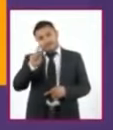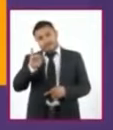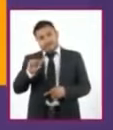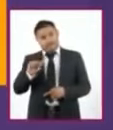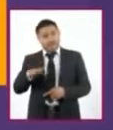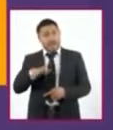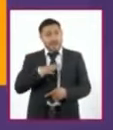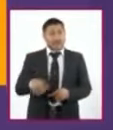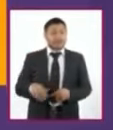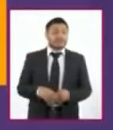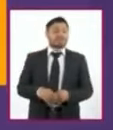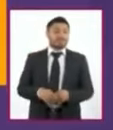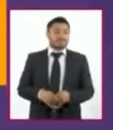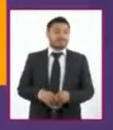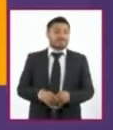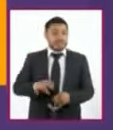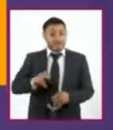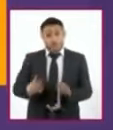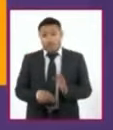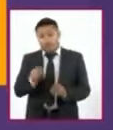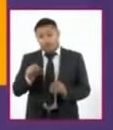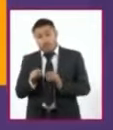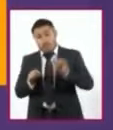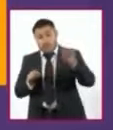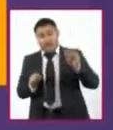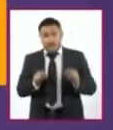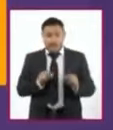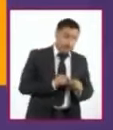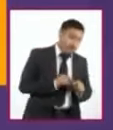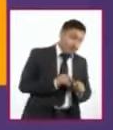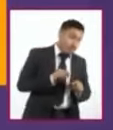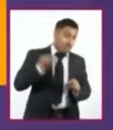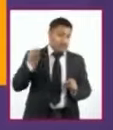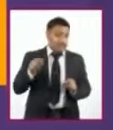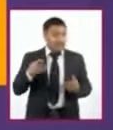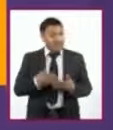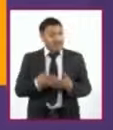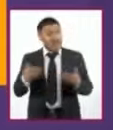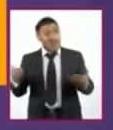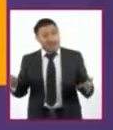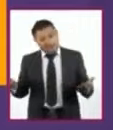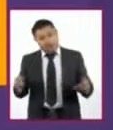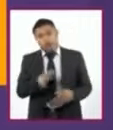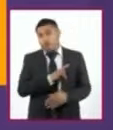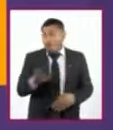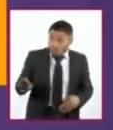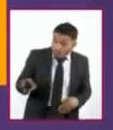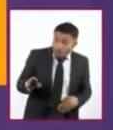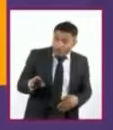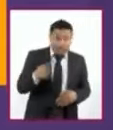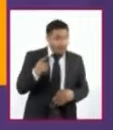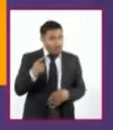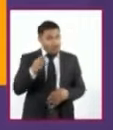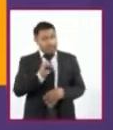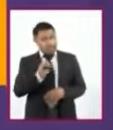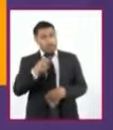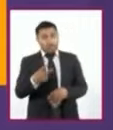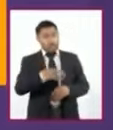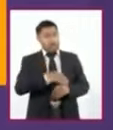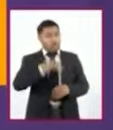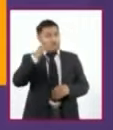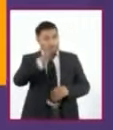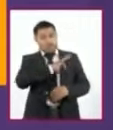diagonal para ver qué ocurre. Como pueden ver, es posible trazar más de un eje de simetría en